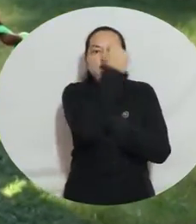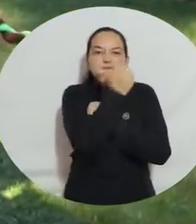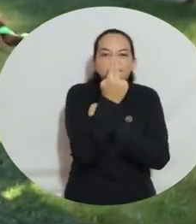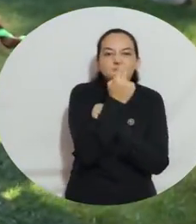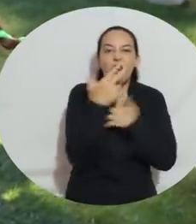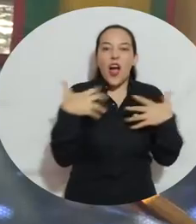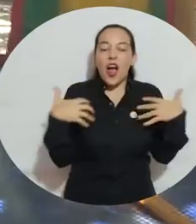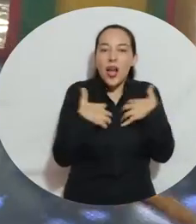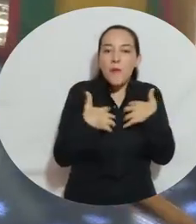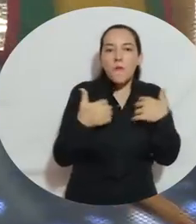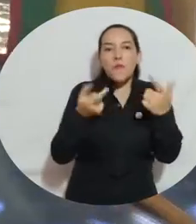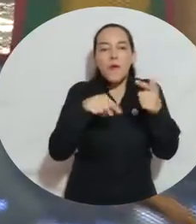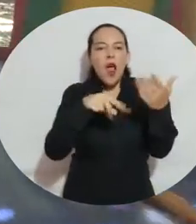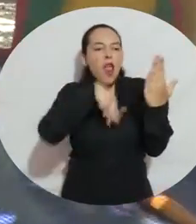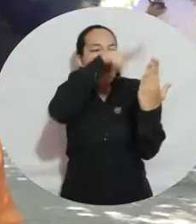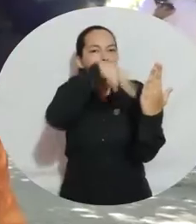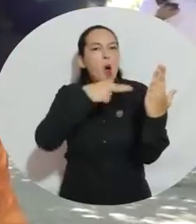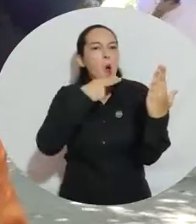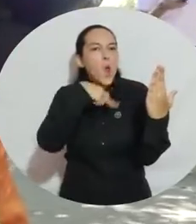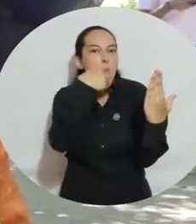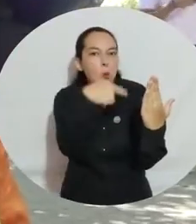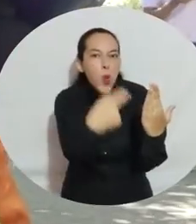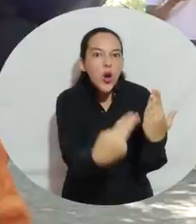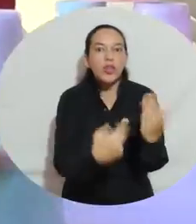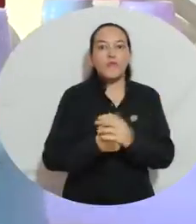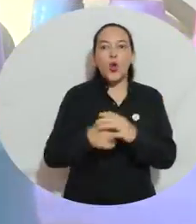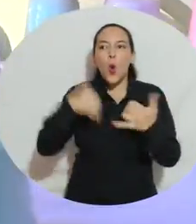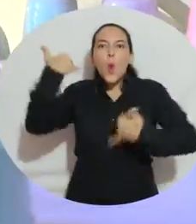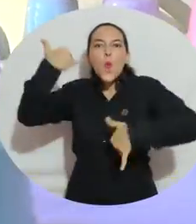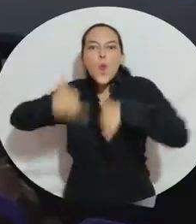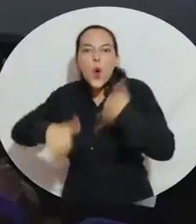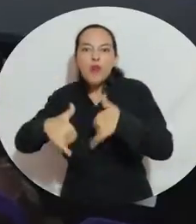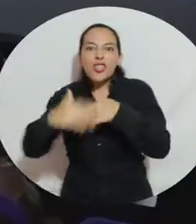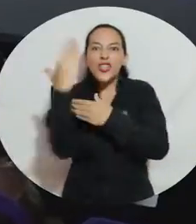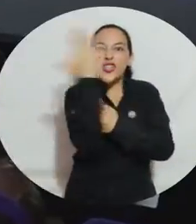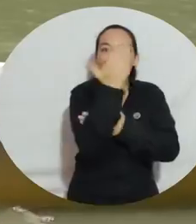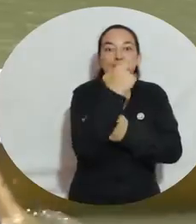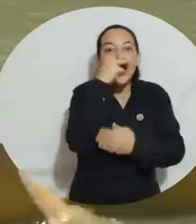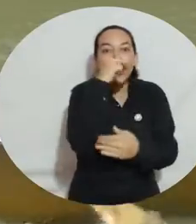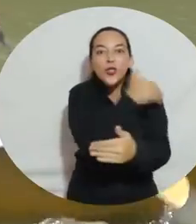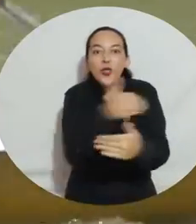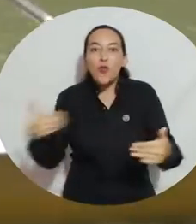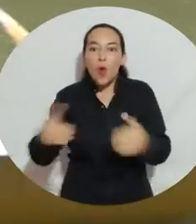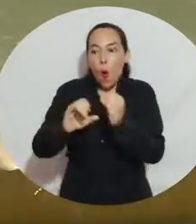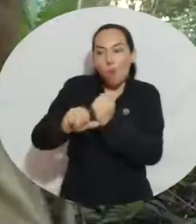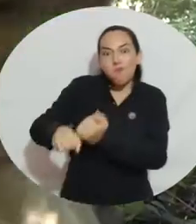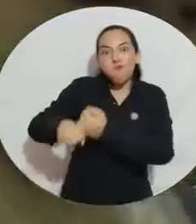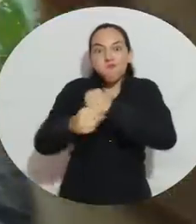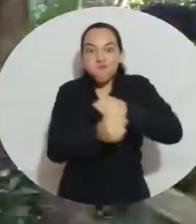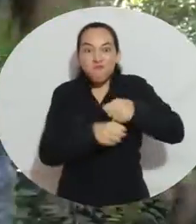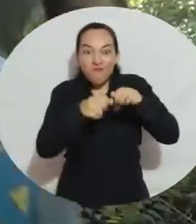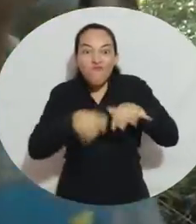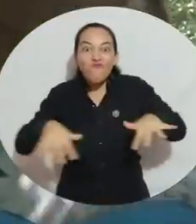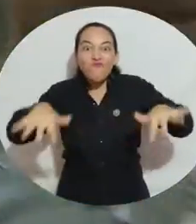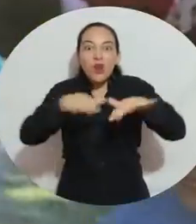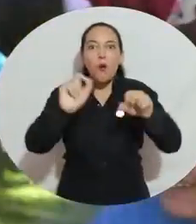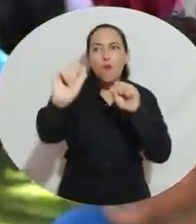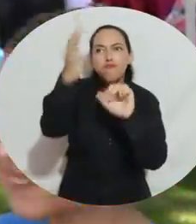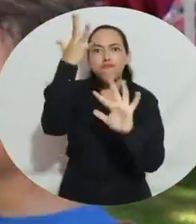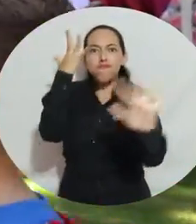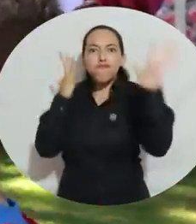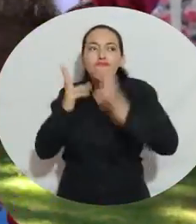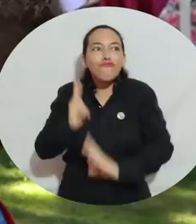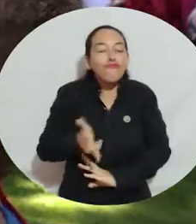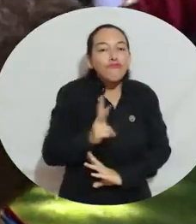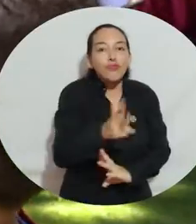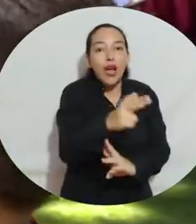Pintucaritas de animales, jornadas de lecturas infantiles, juegos tradicionales, cine kids, paseo por el lago y el bosque seco fueron algunos